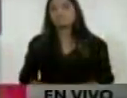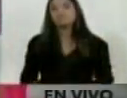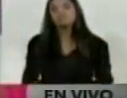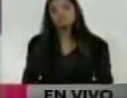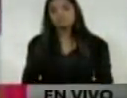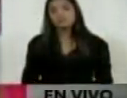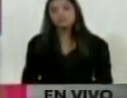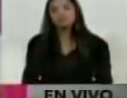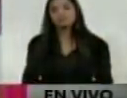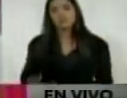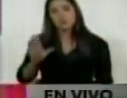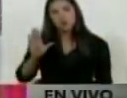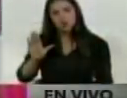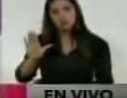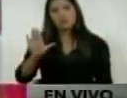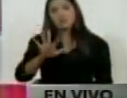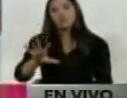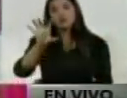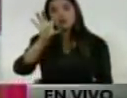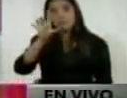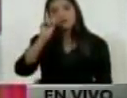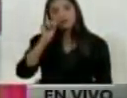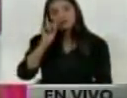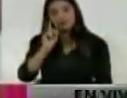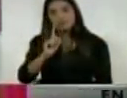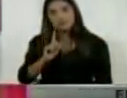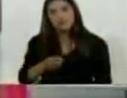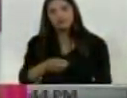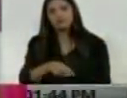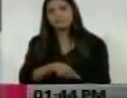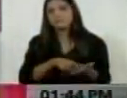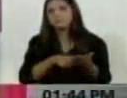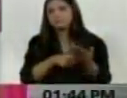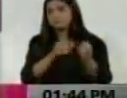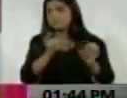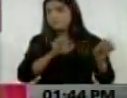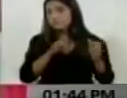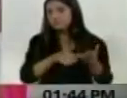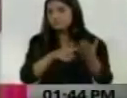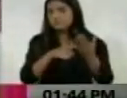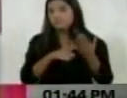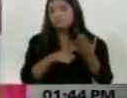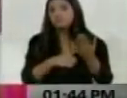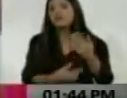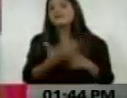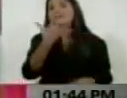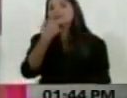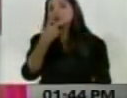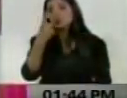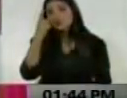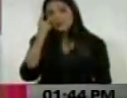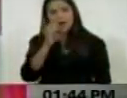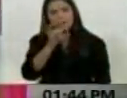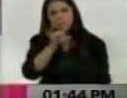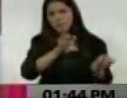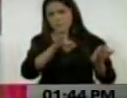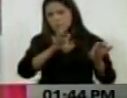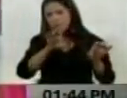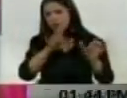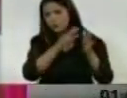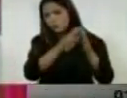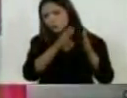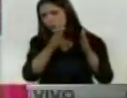y compromiso con nuestra patria debe revisar estos primeros 31 días